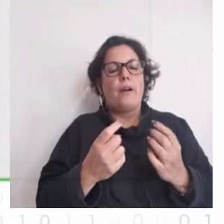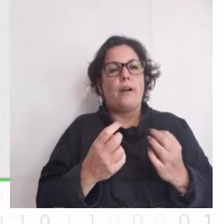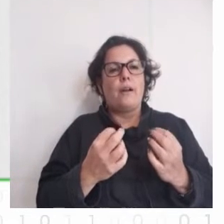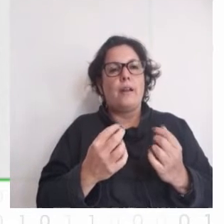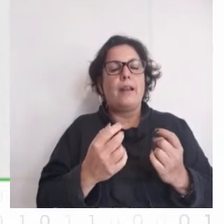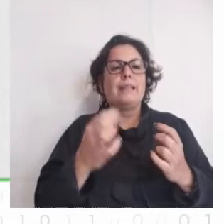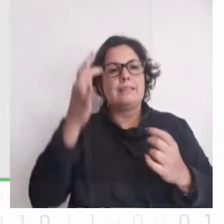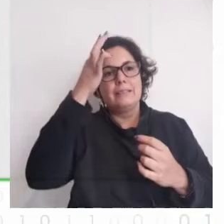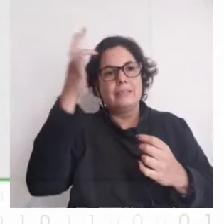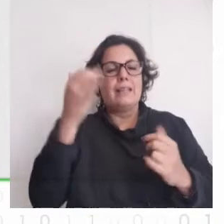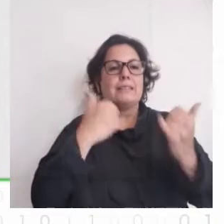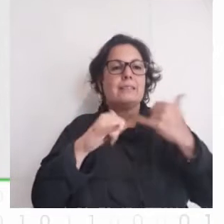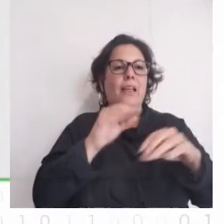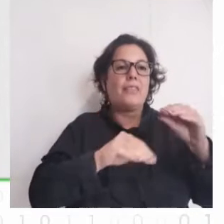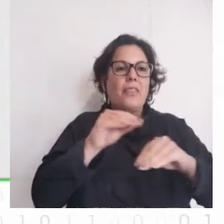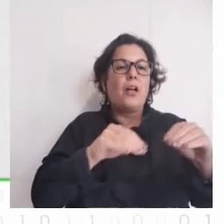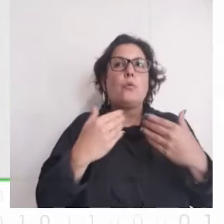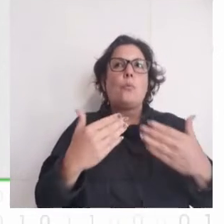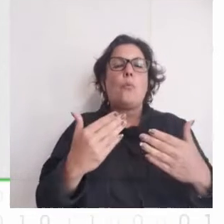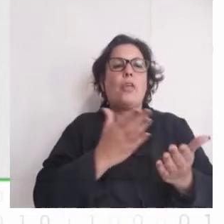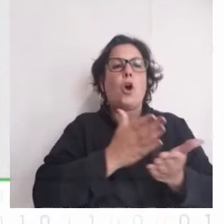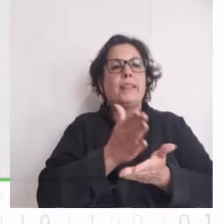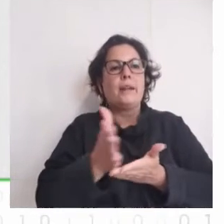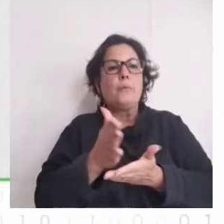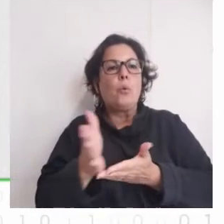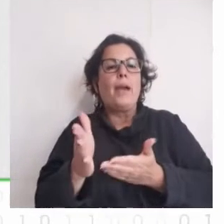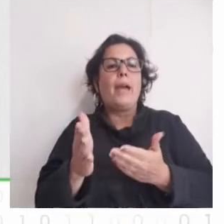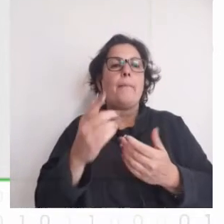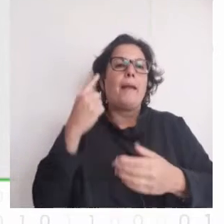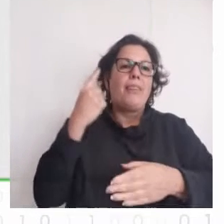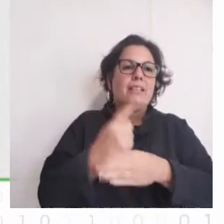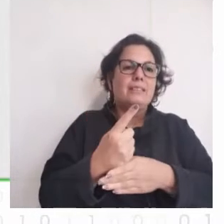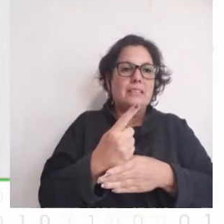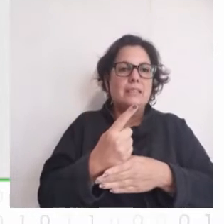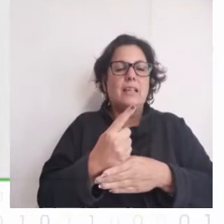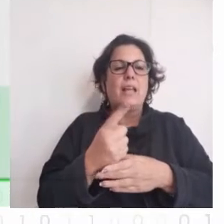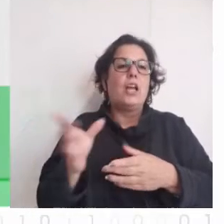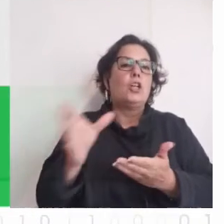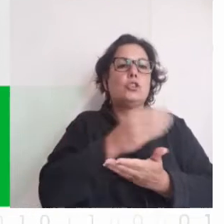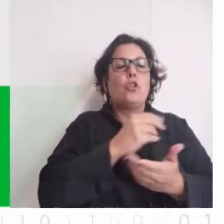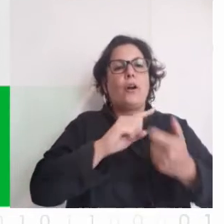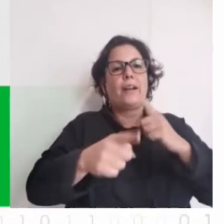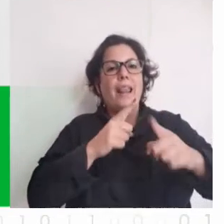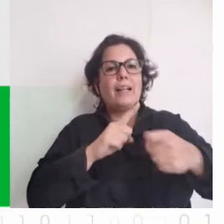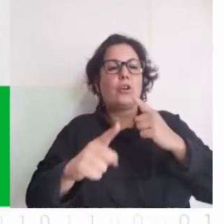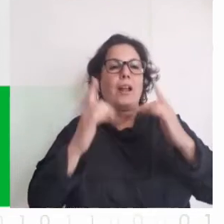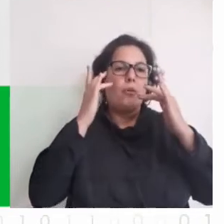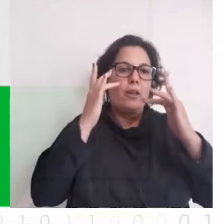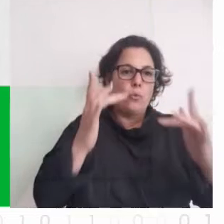la ciencia de datos puede contribuir a la toma de decisiones en todo lo que tiene que ver con